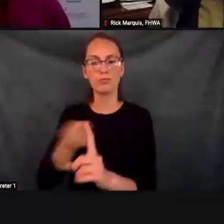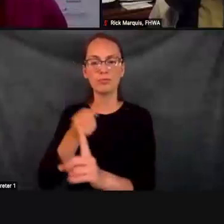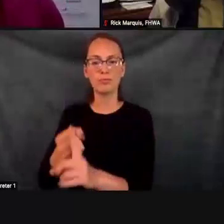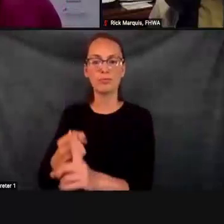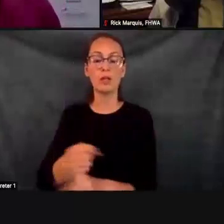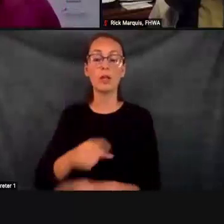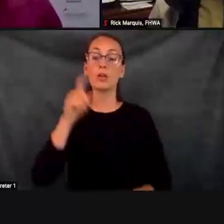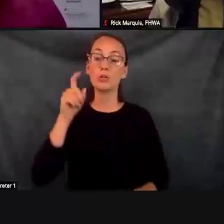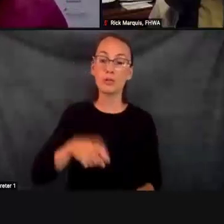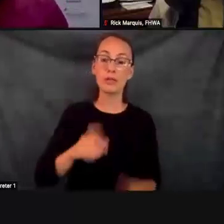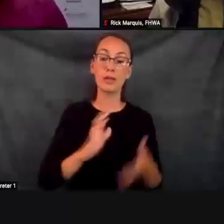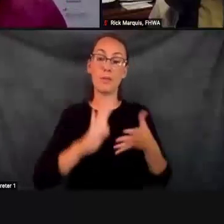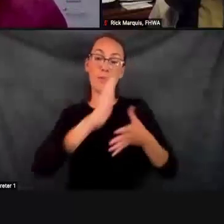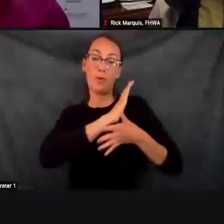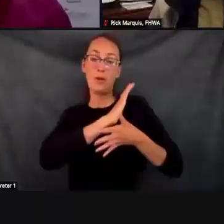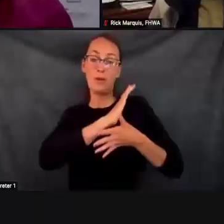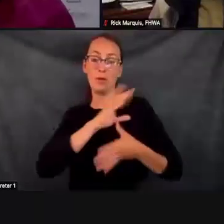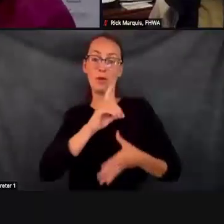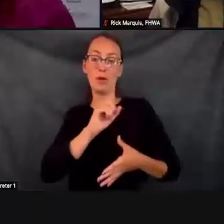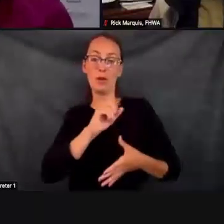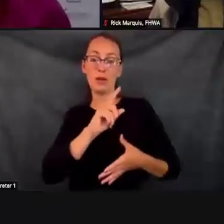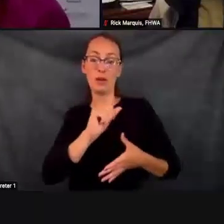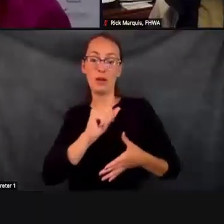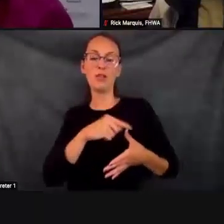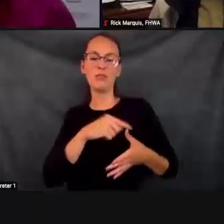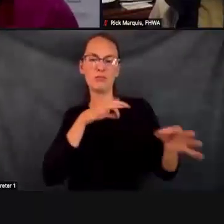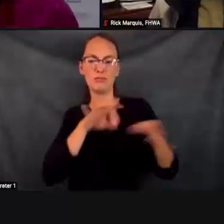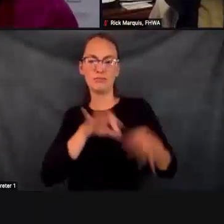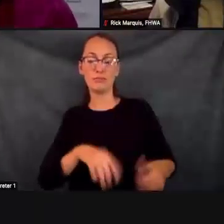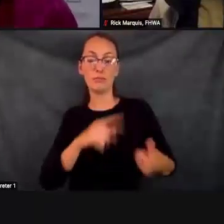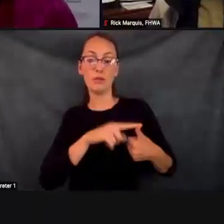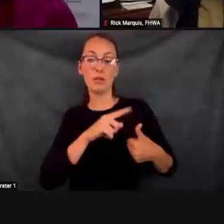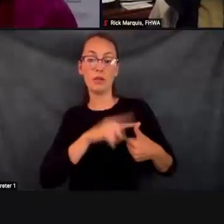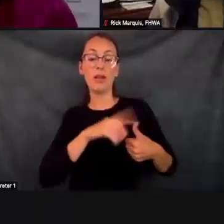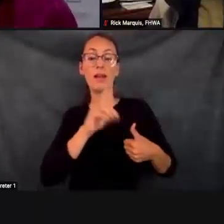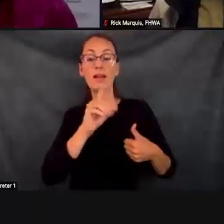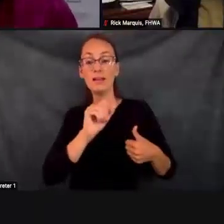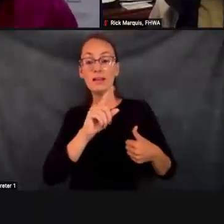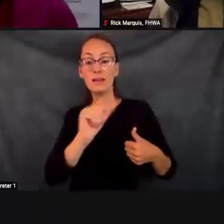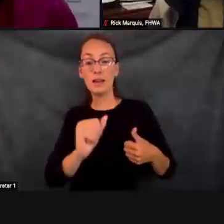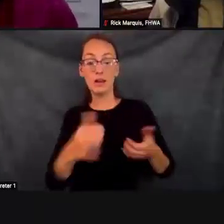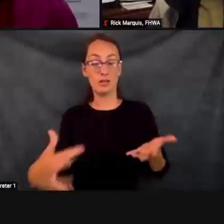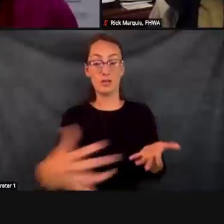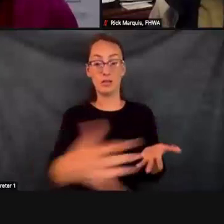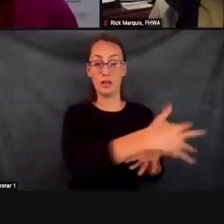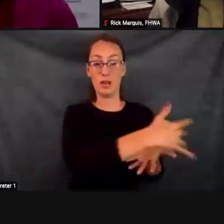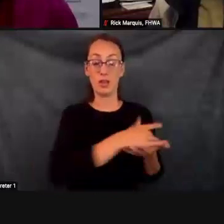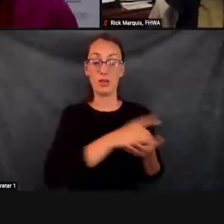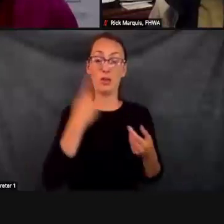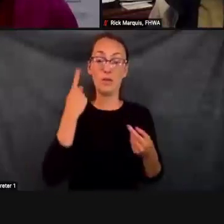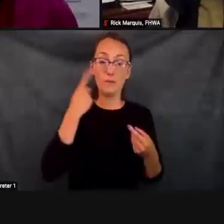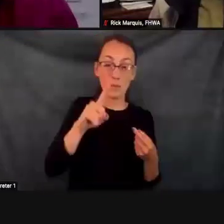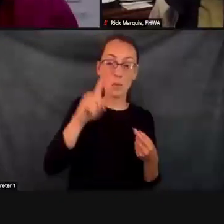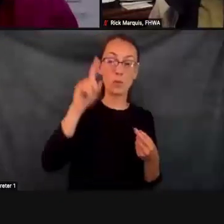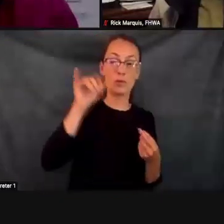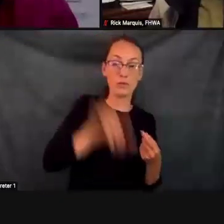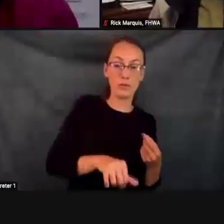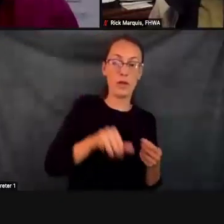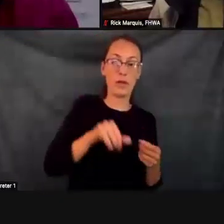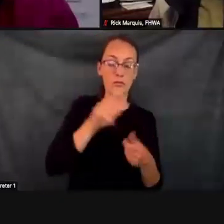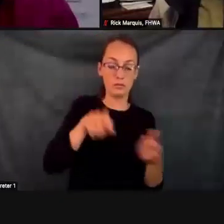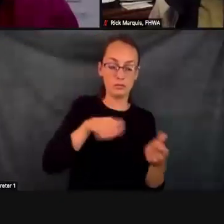datos primarios y secundarios, los datos primarios son los para el proyecto